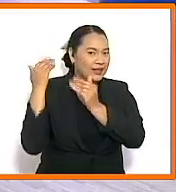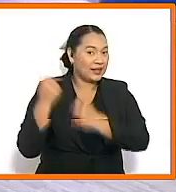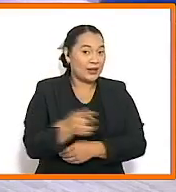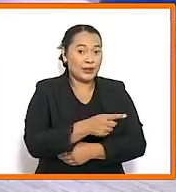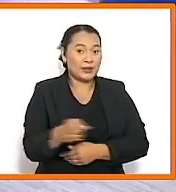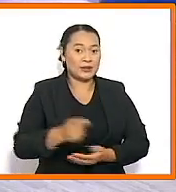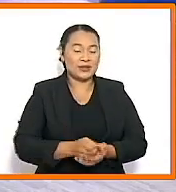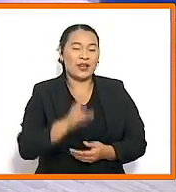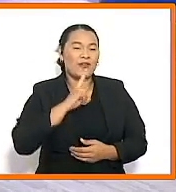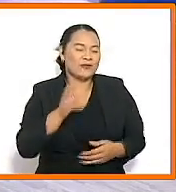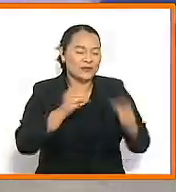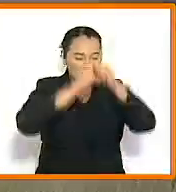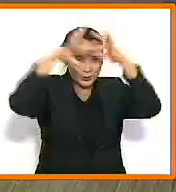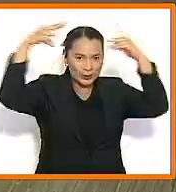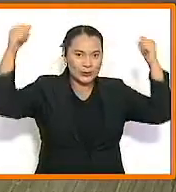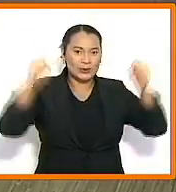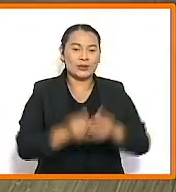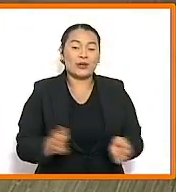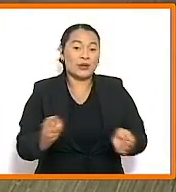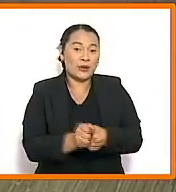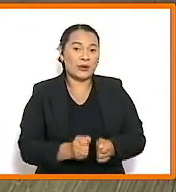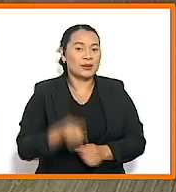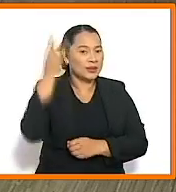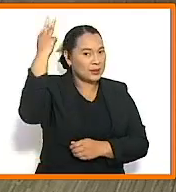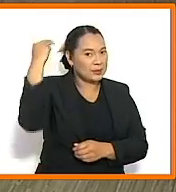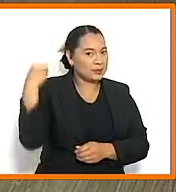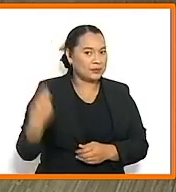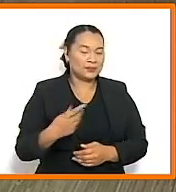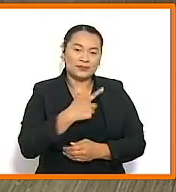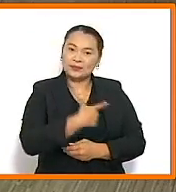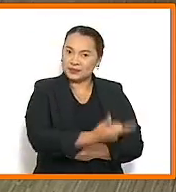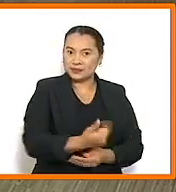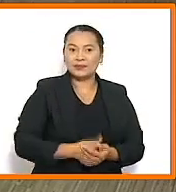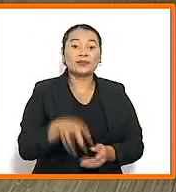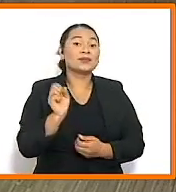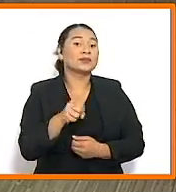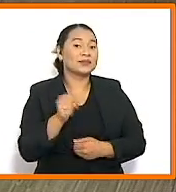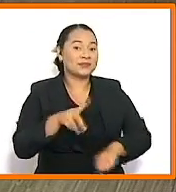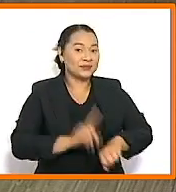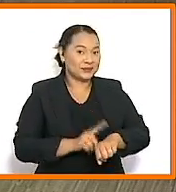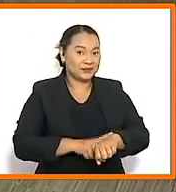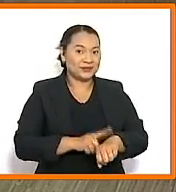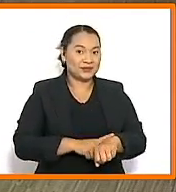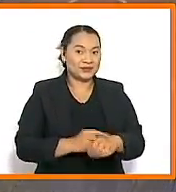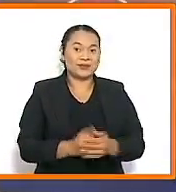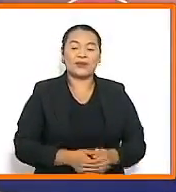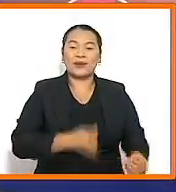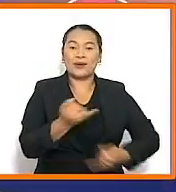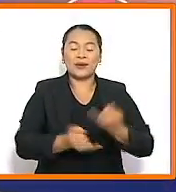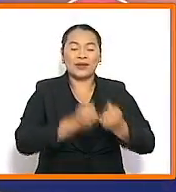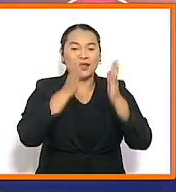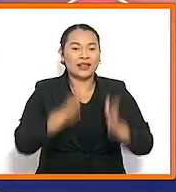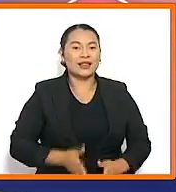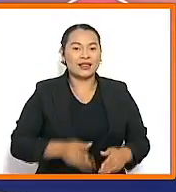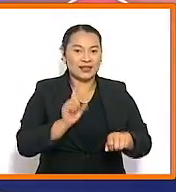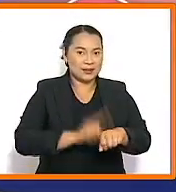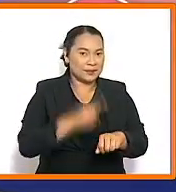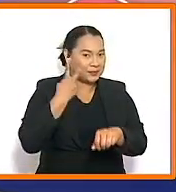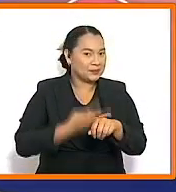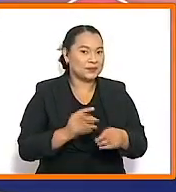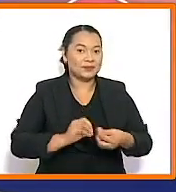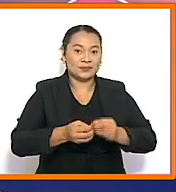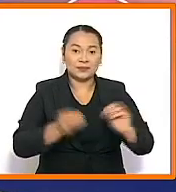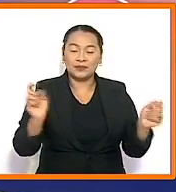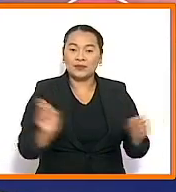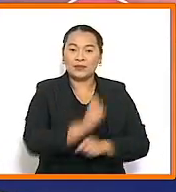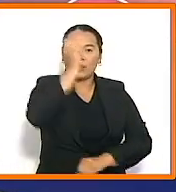de tus sueños se haga realidad al otro lado del set junto a Madeline. Así es, Charlene, como lo mencionas, es momento, jugadores, de conocer el esperado número